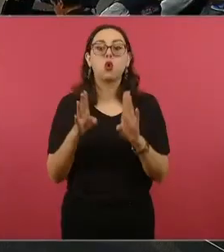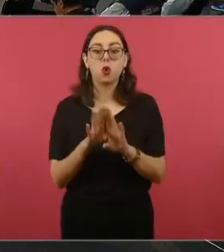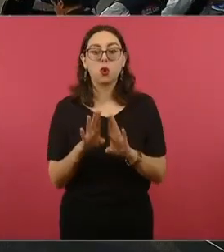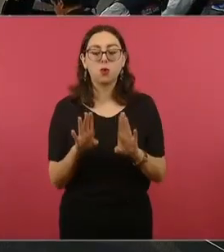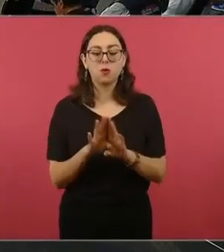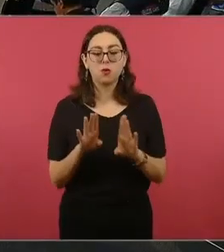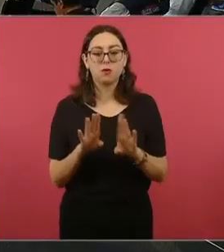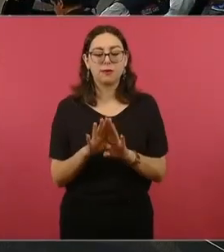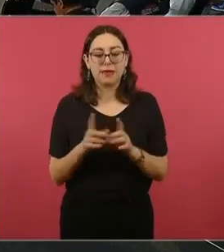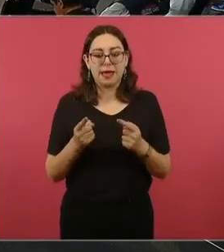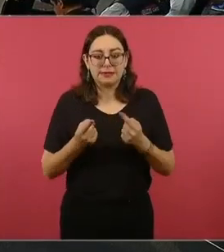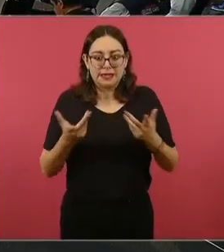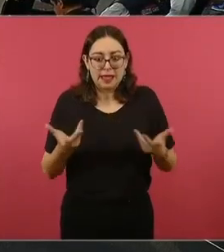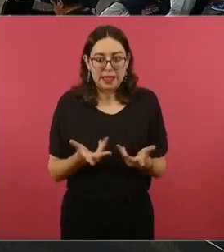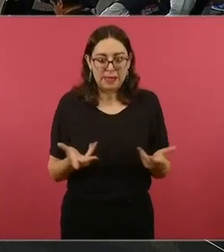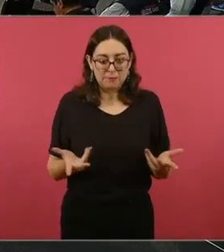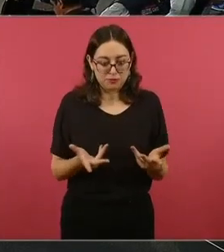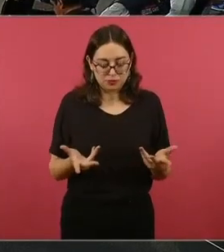que